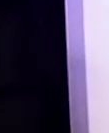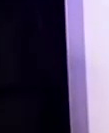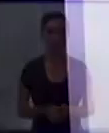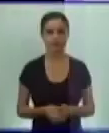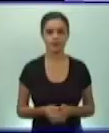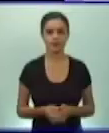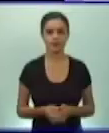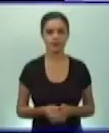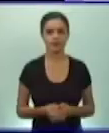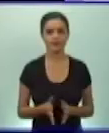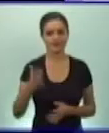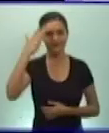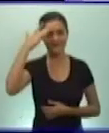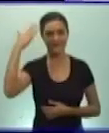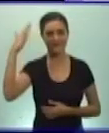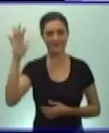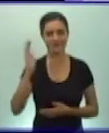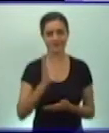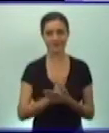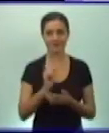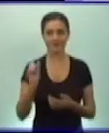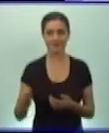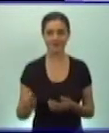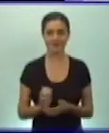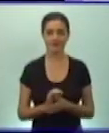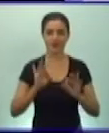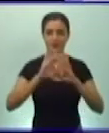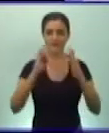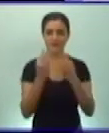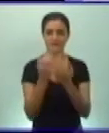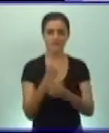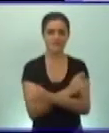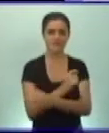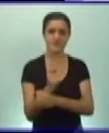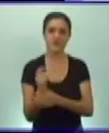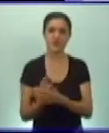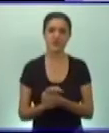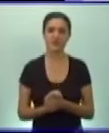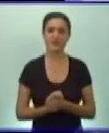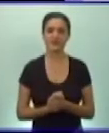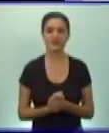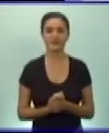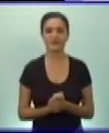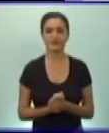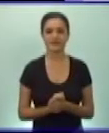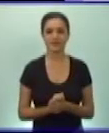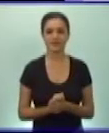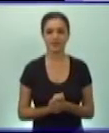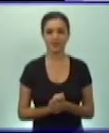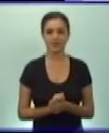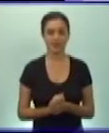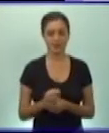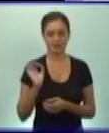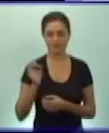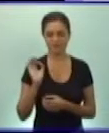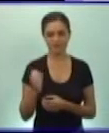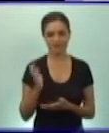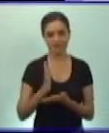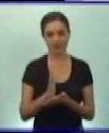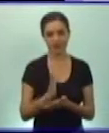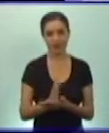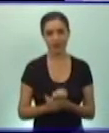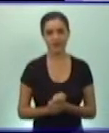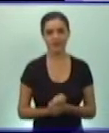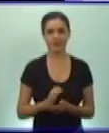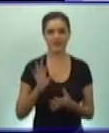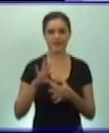Un saludo a todos los estudiantes, familias y maestros en general que nos acompañan siempre en estas teleclases dedicadas al estudio de la